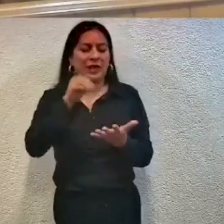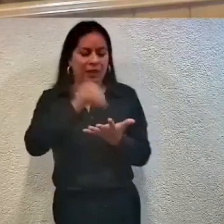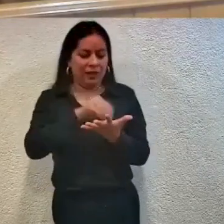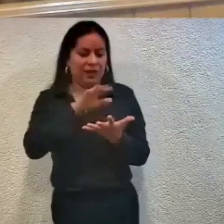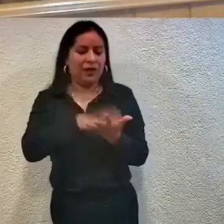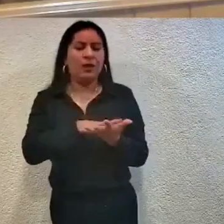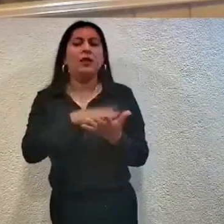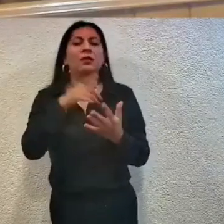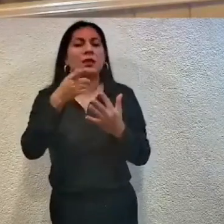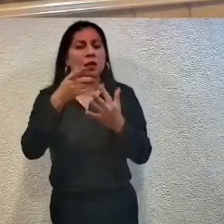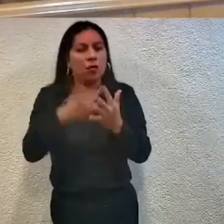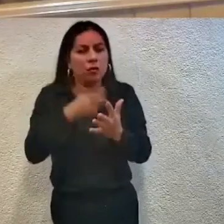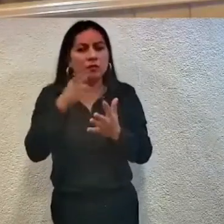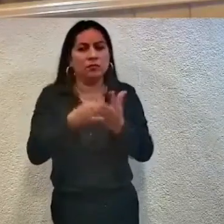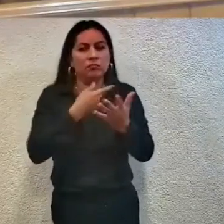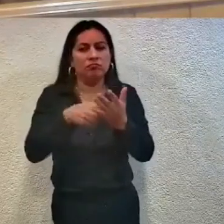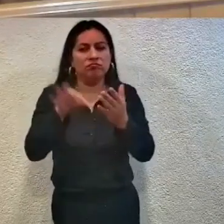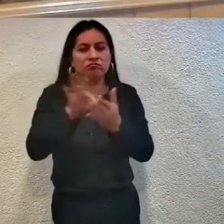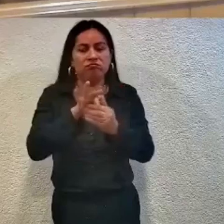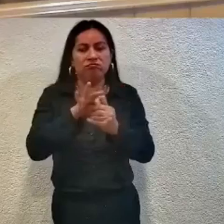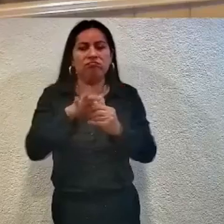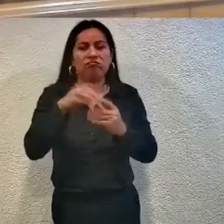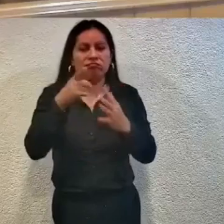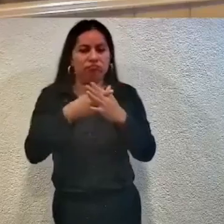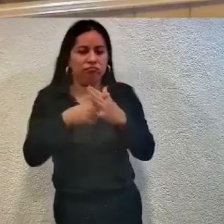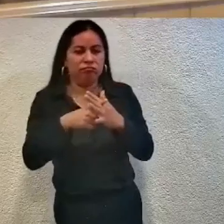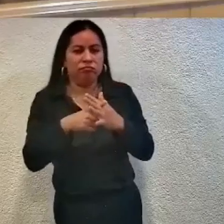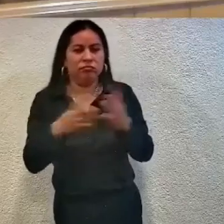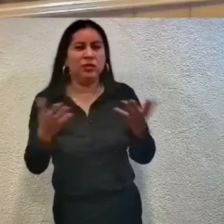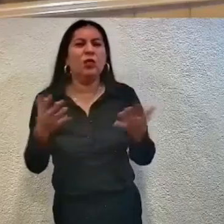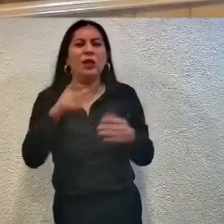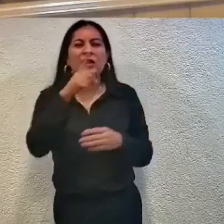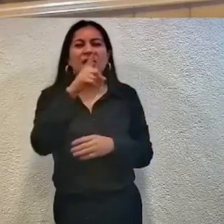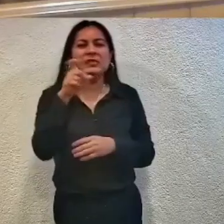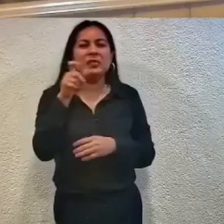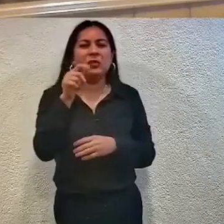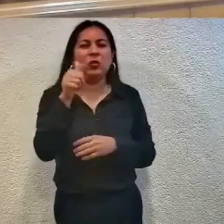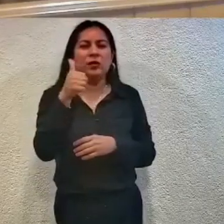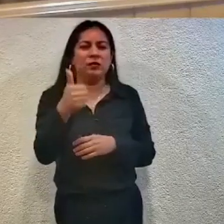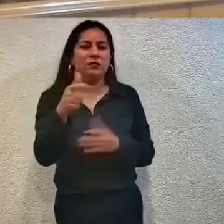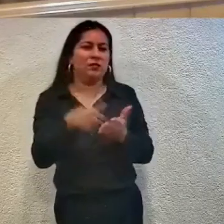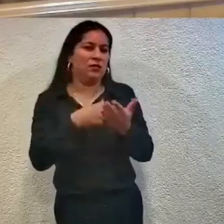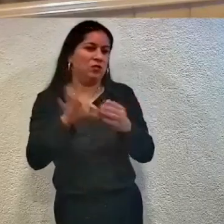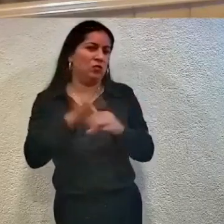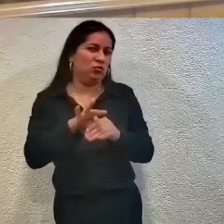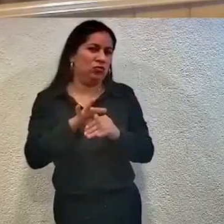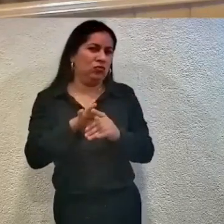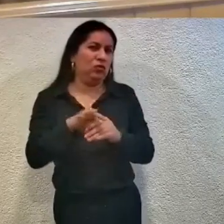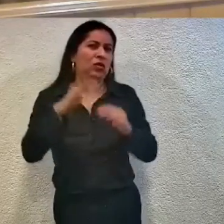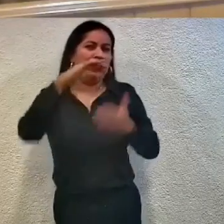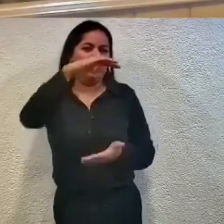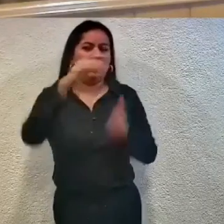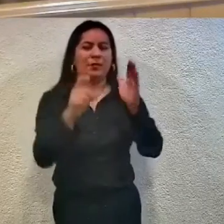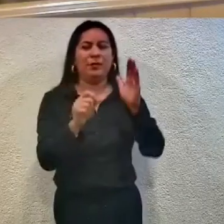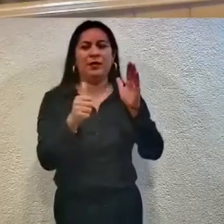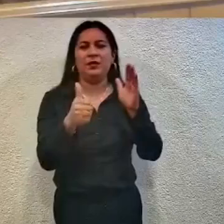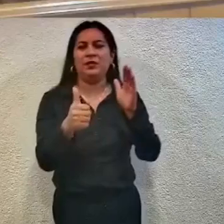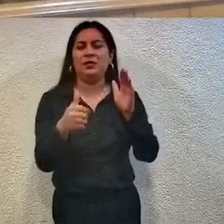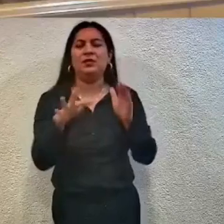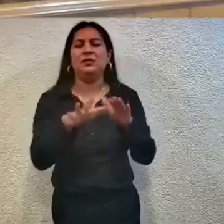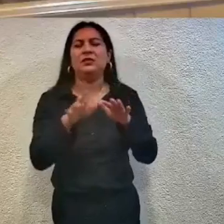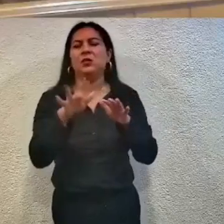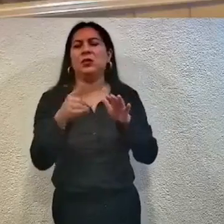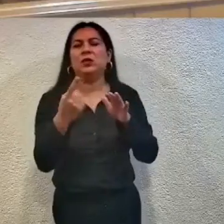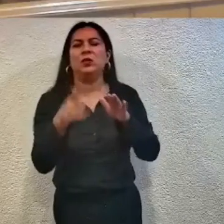ayuntamientos, donde consta que derivado del recuento de casilla, la votación total fue de 146 votos. Referente